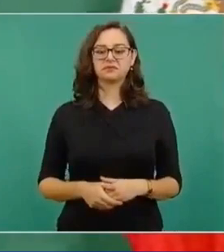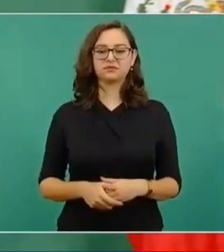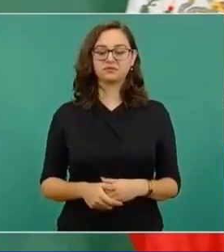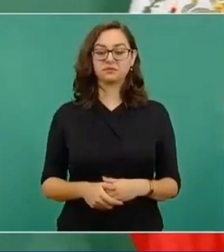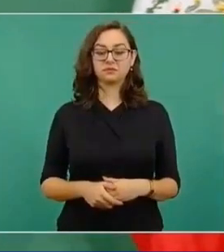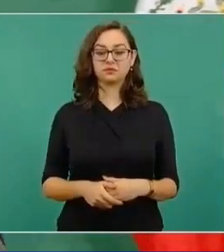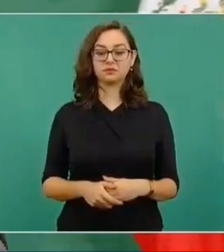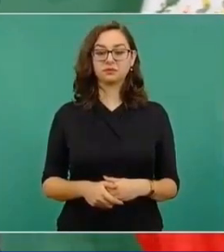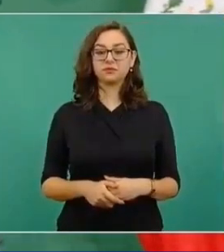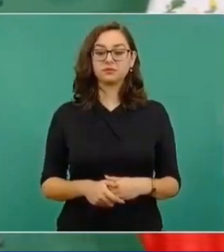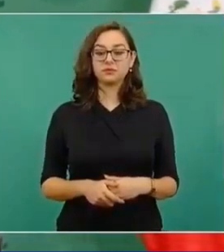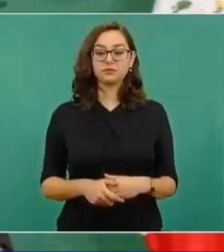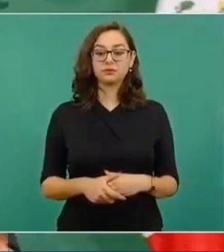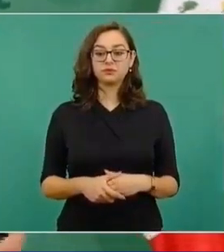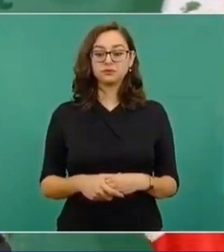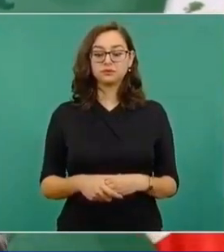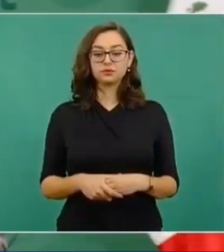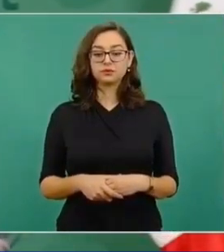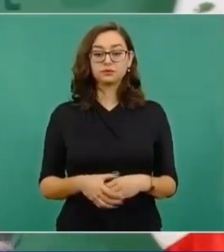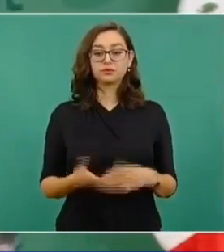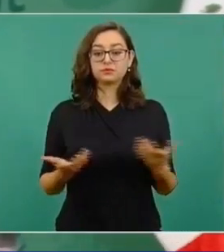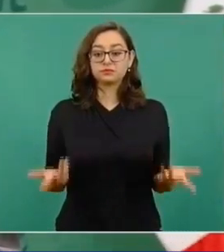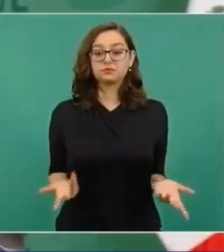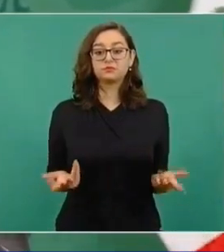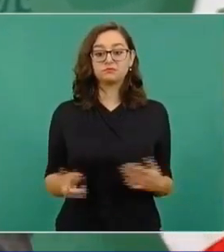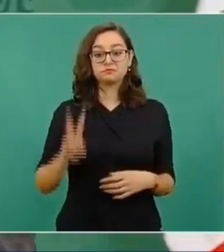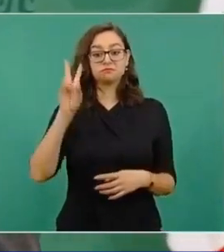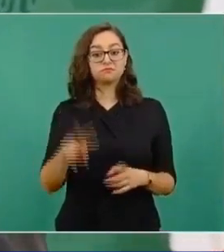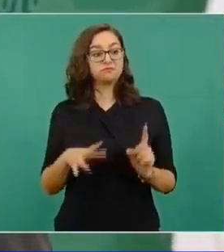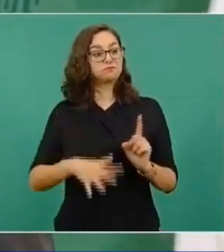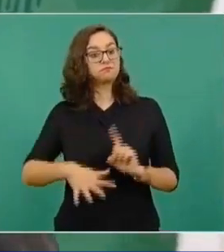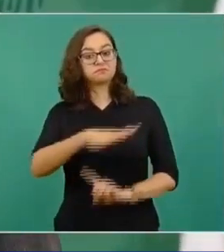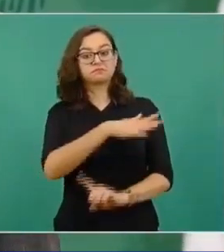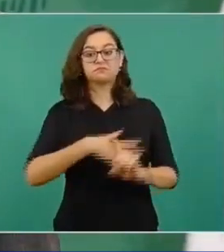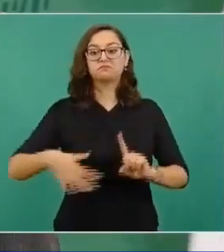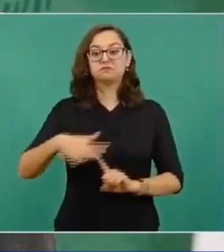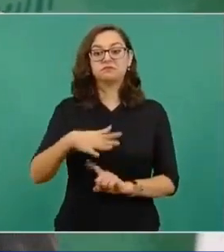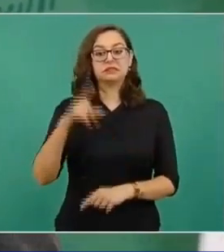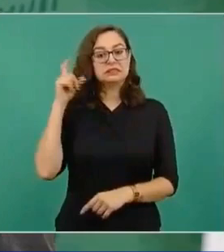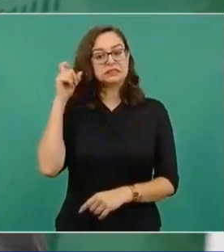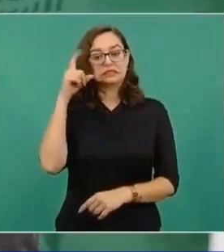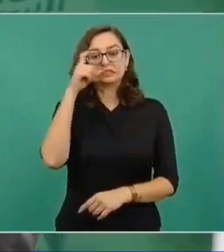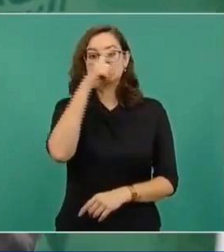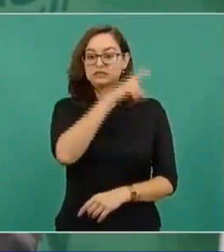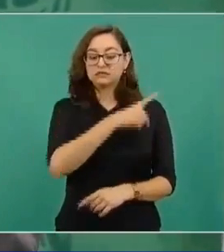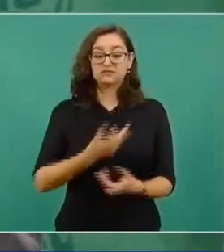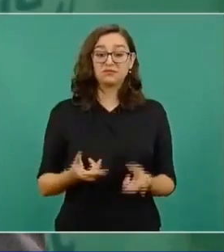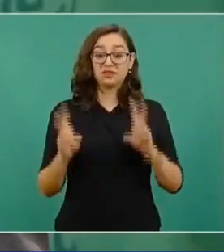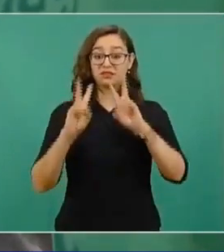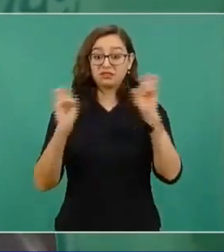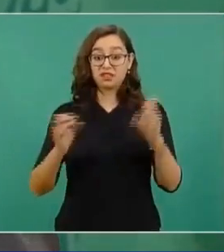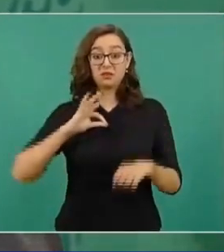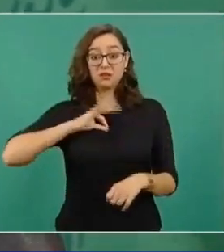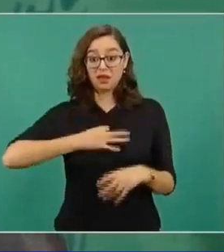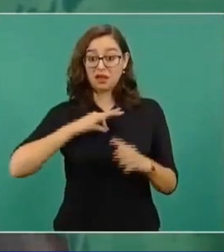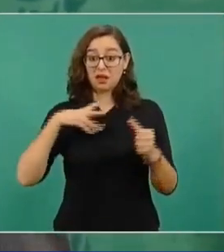Fíjense, en circunstancias muy difíciles, porque no solo es enfrentar la pandemia,